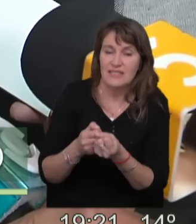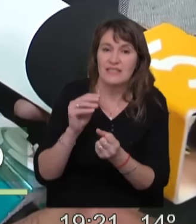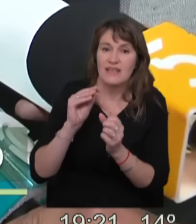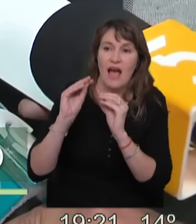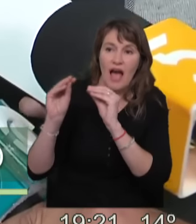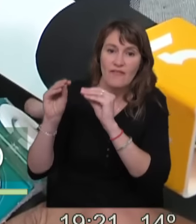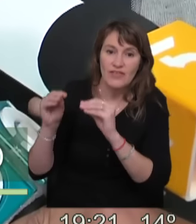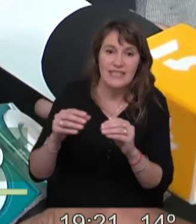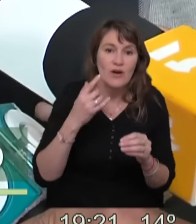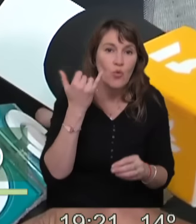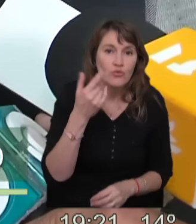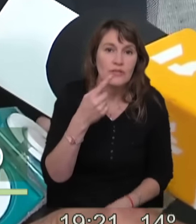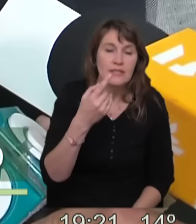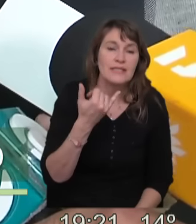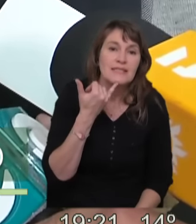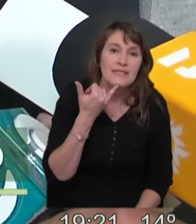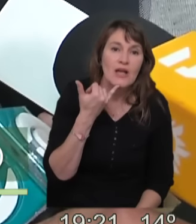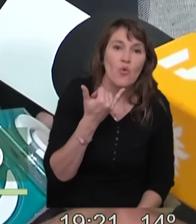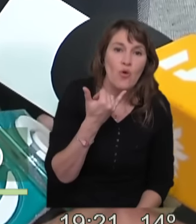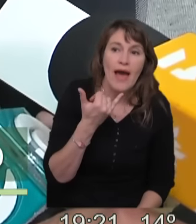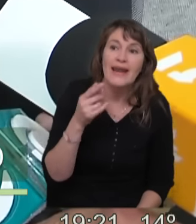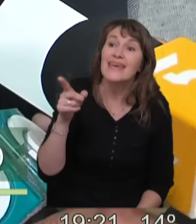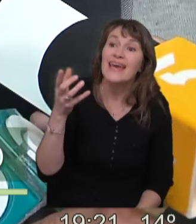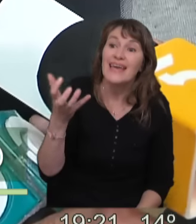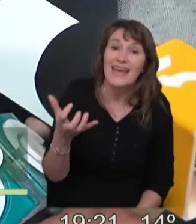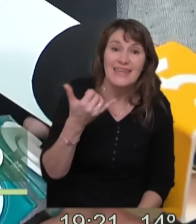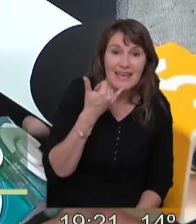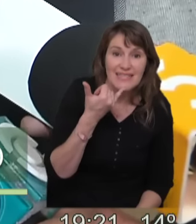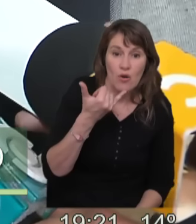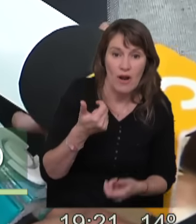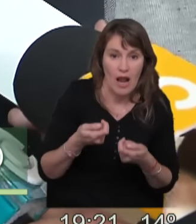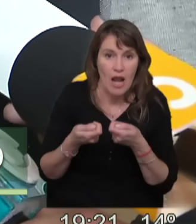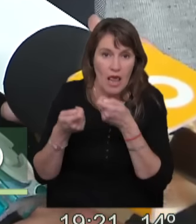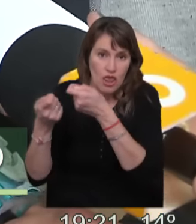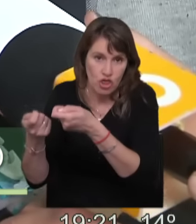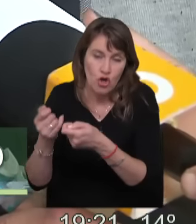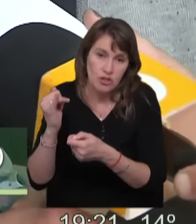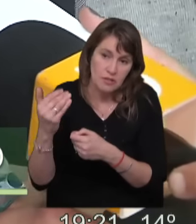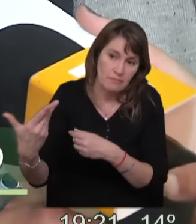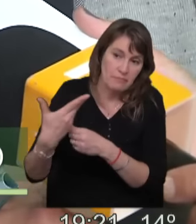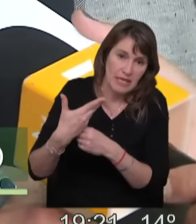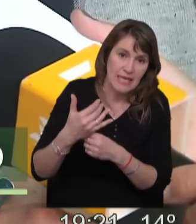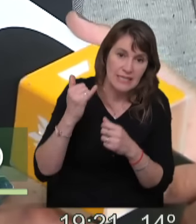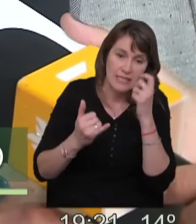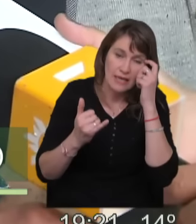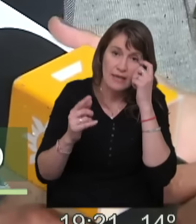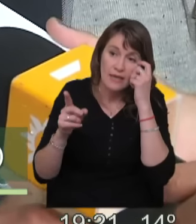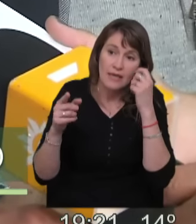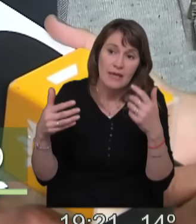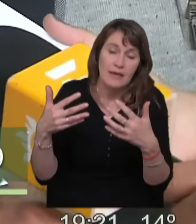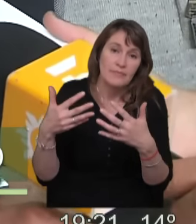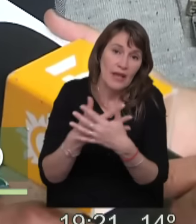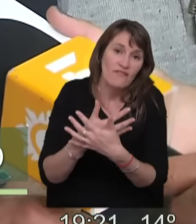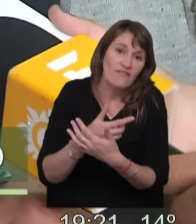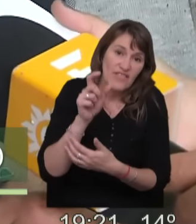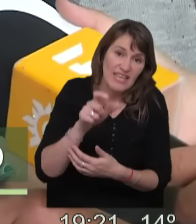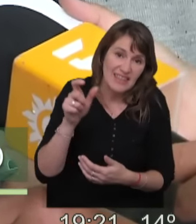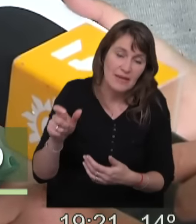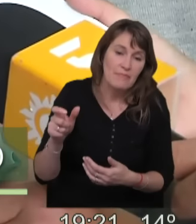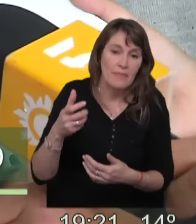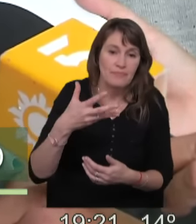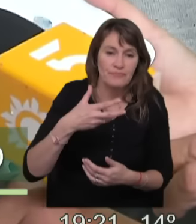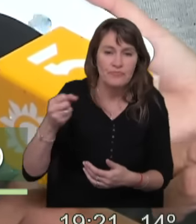los celulares específicamente que querían. Bueno, lo apelamos porque entendemos que es una víctima. Y después la otra discusión era